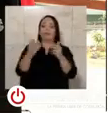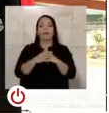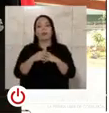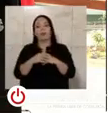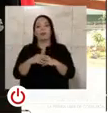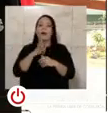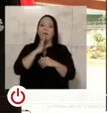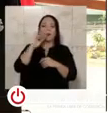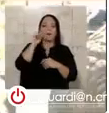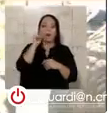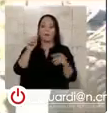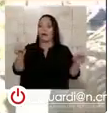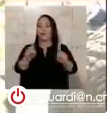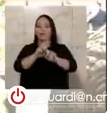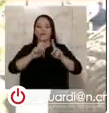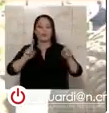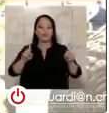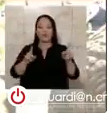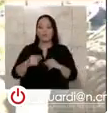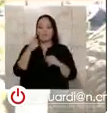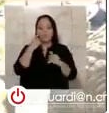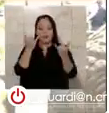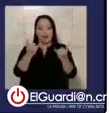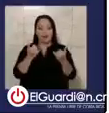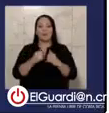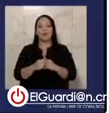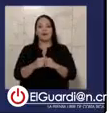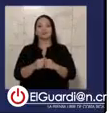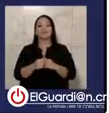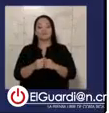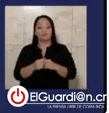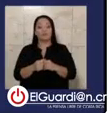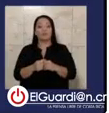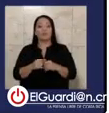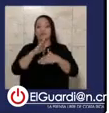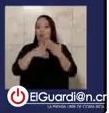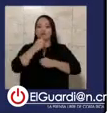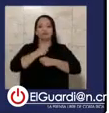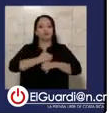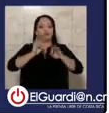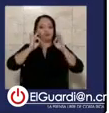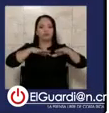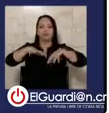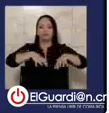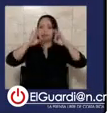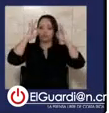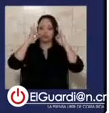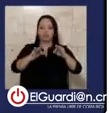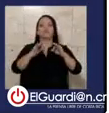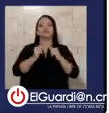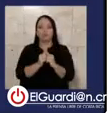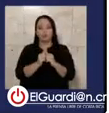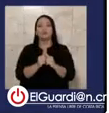En este asunto, las órdenes dadas corresponden con los hechos y las actuaciones operacionales